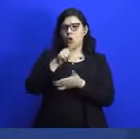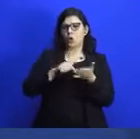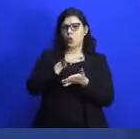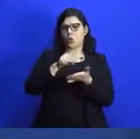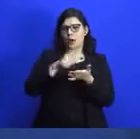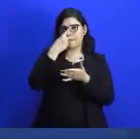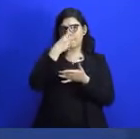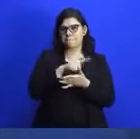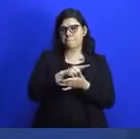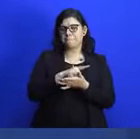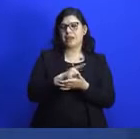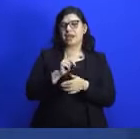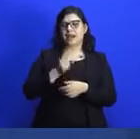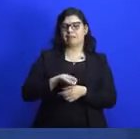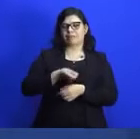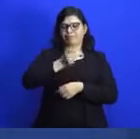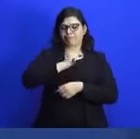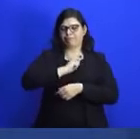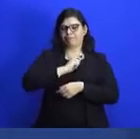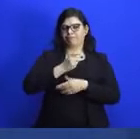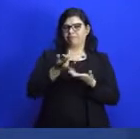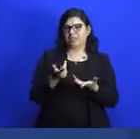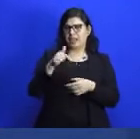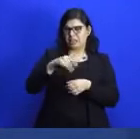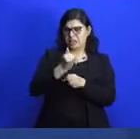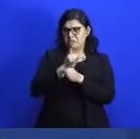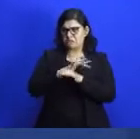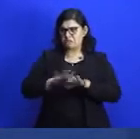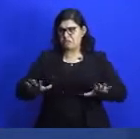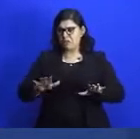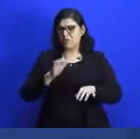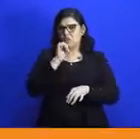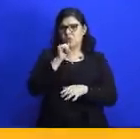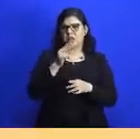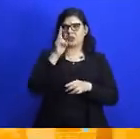pertenecer. Este es el lugar donde no hay imposibles y los sueños se hacen realidad.